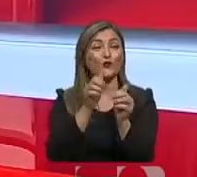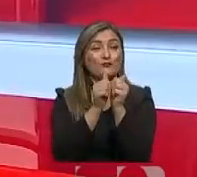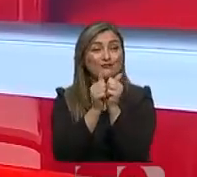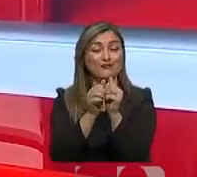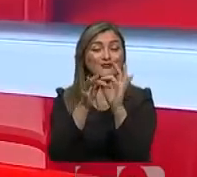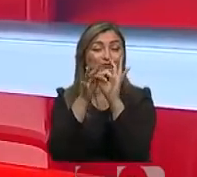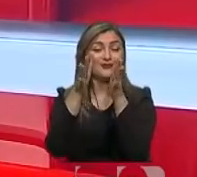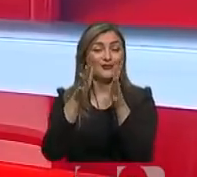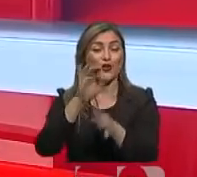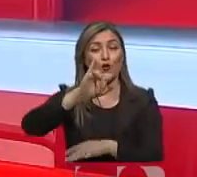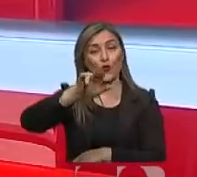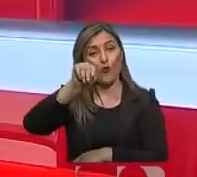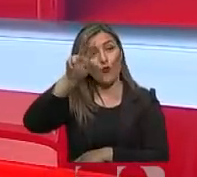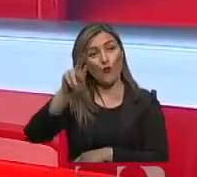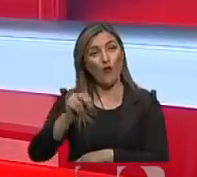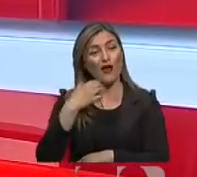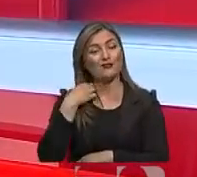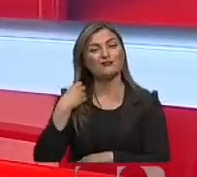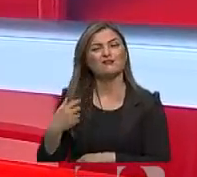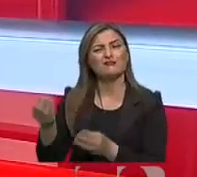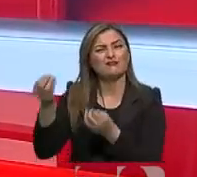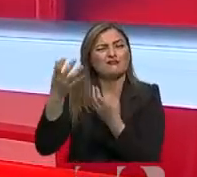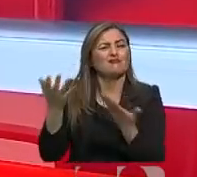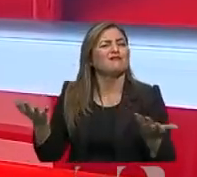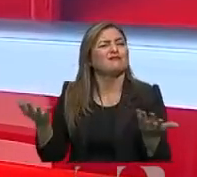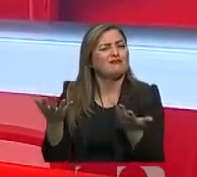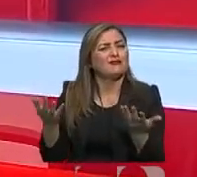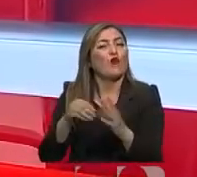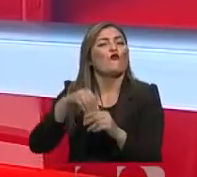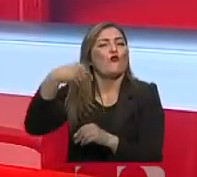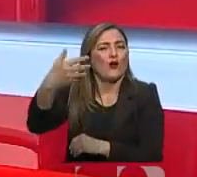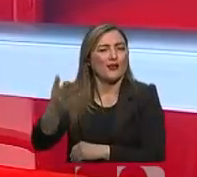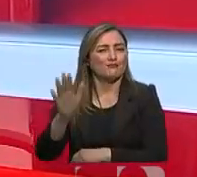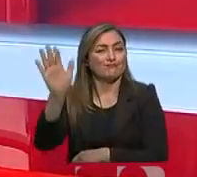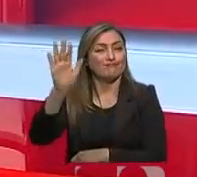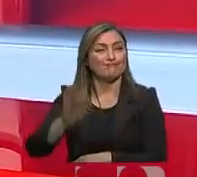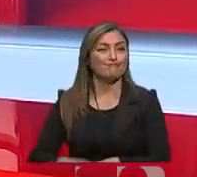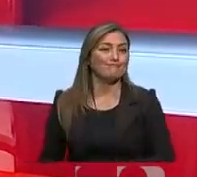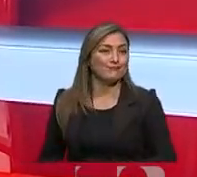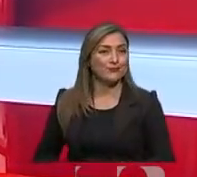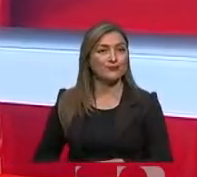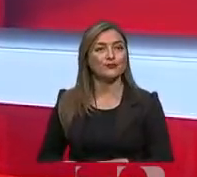a mi compañero Juan Miguel Rodríguez, que nos tiene información desde exteriores. Adelante, Juan.